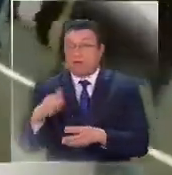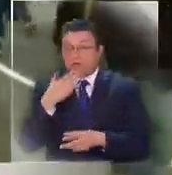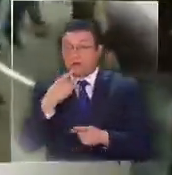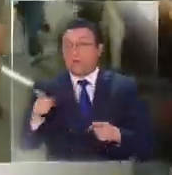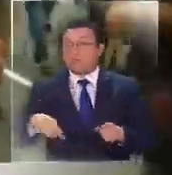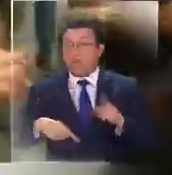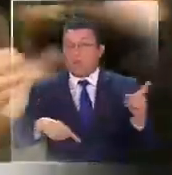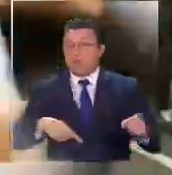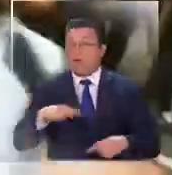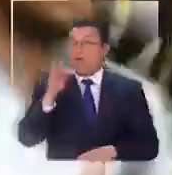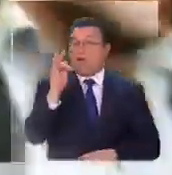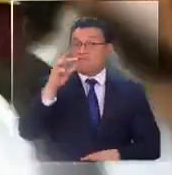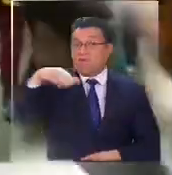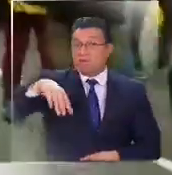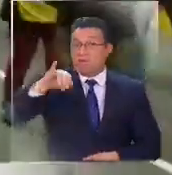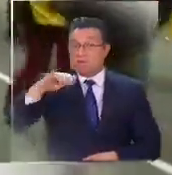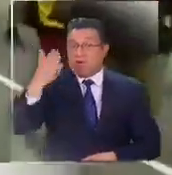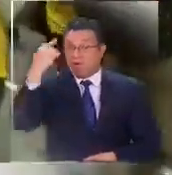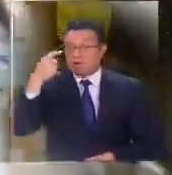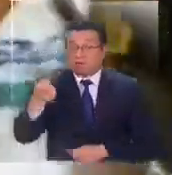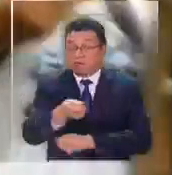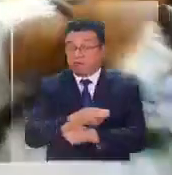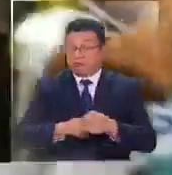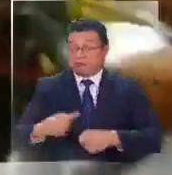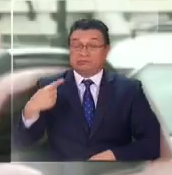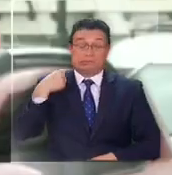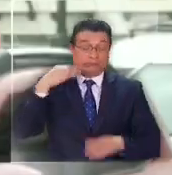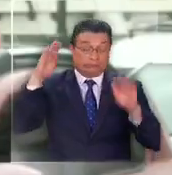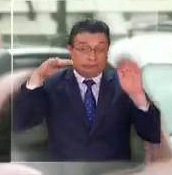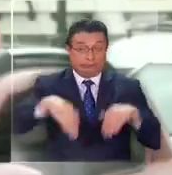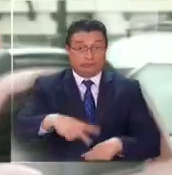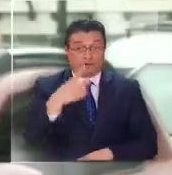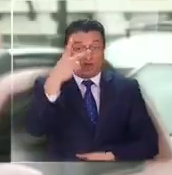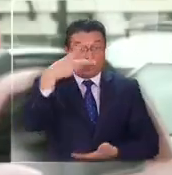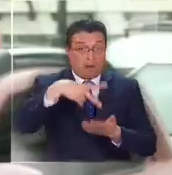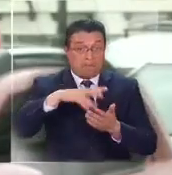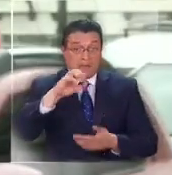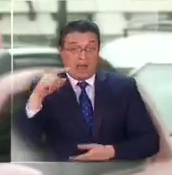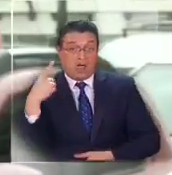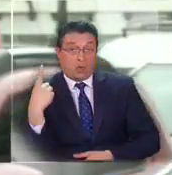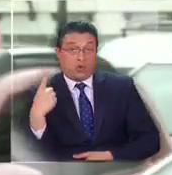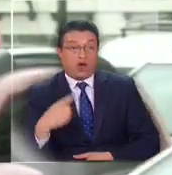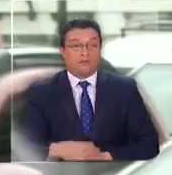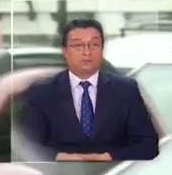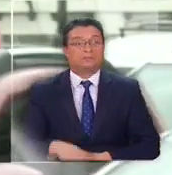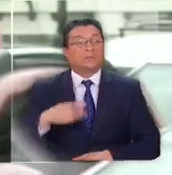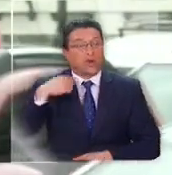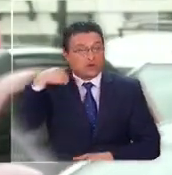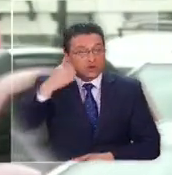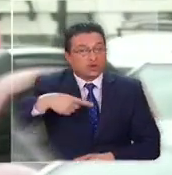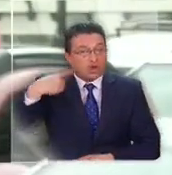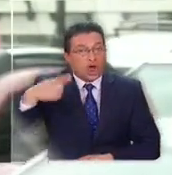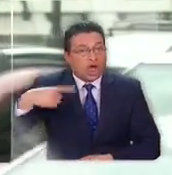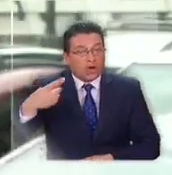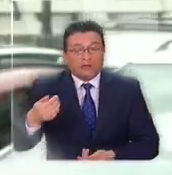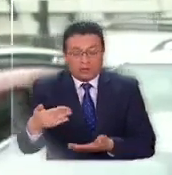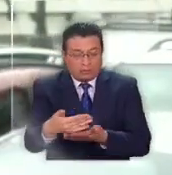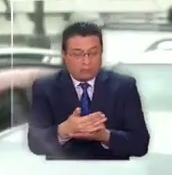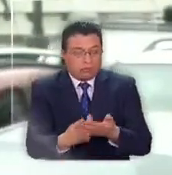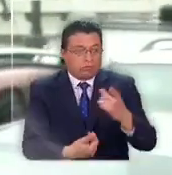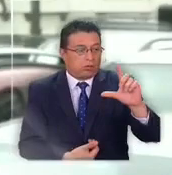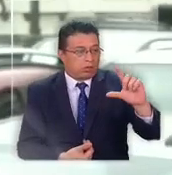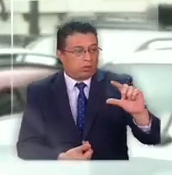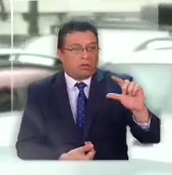culpan al FMI por el colapso económico de 2001. El día a día, como que siento que el sueldo se desvaloriza cada vez más